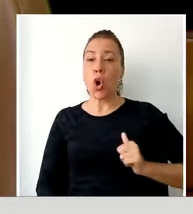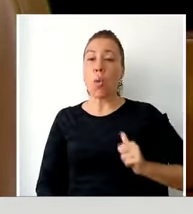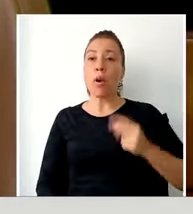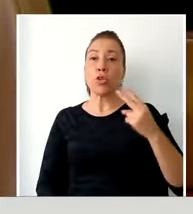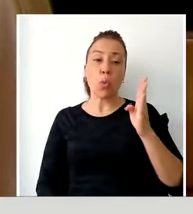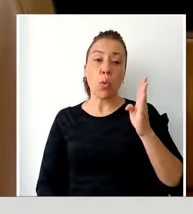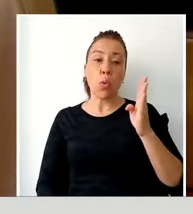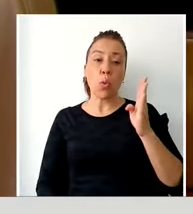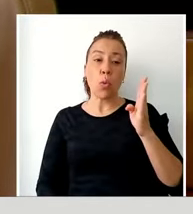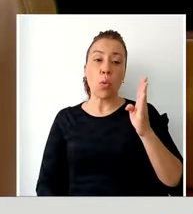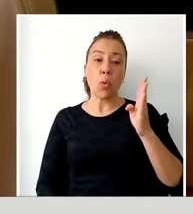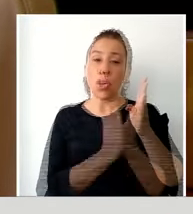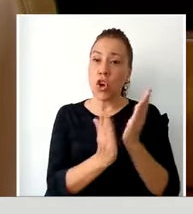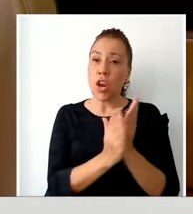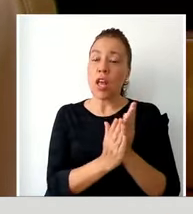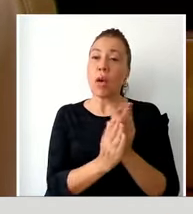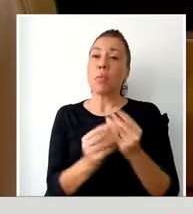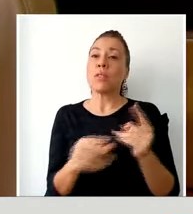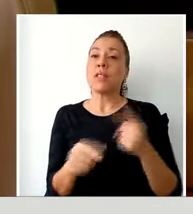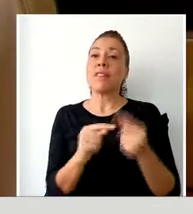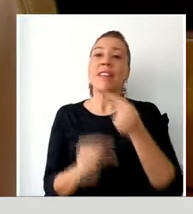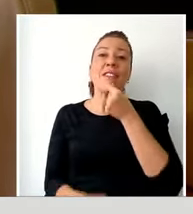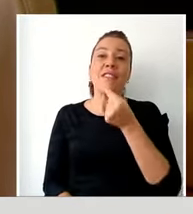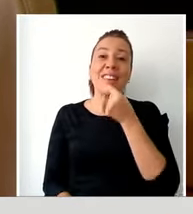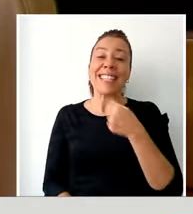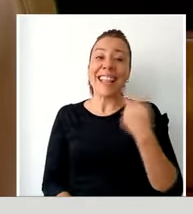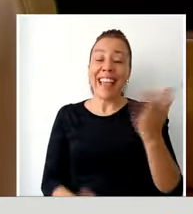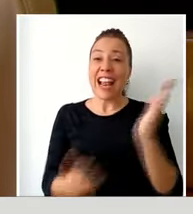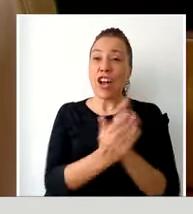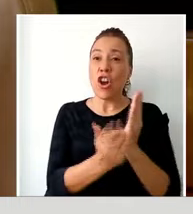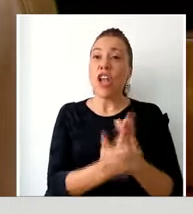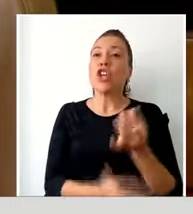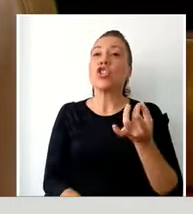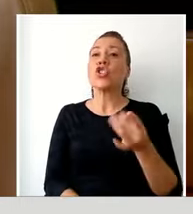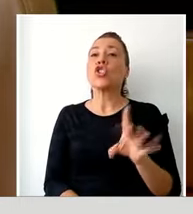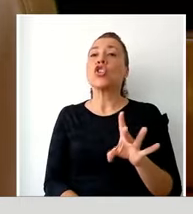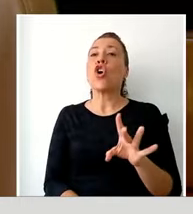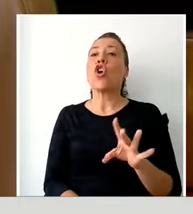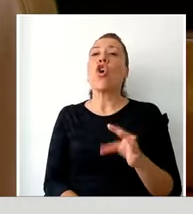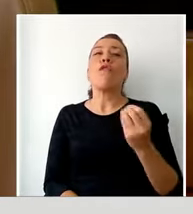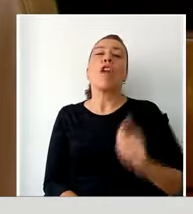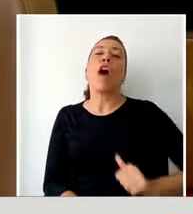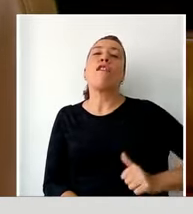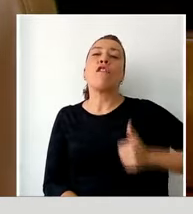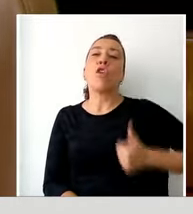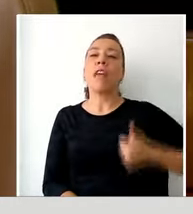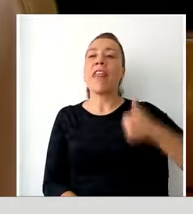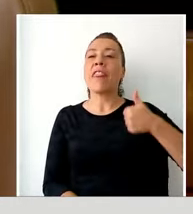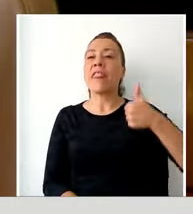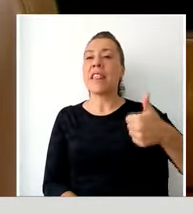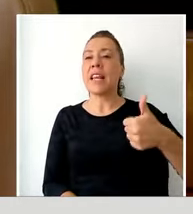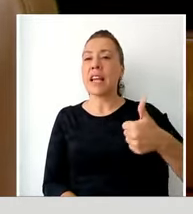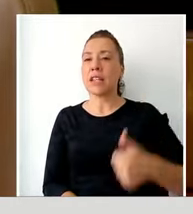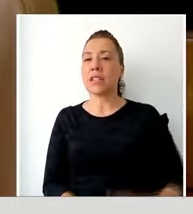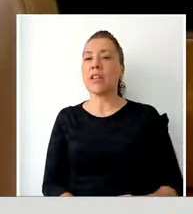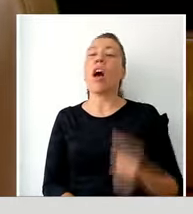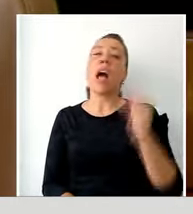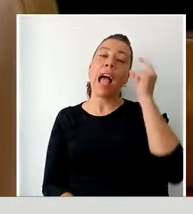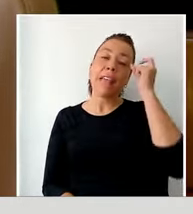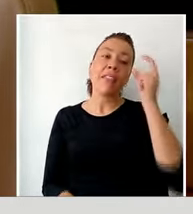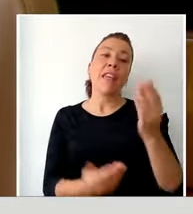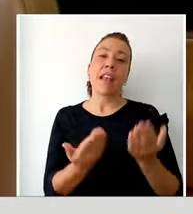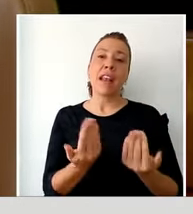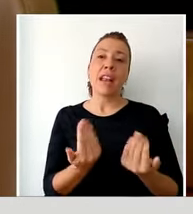muchas veces las facilidades escolares son simplemente actos de buena voluntad de directores quienes comprenden las necesidades